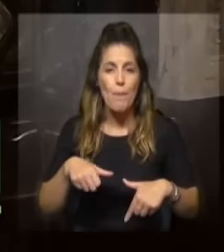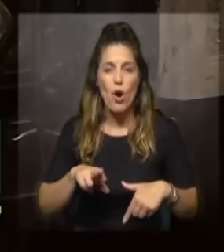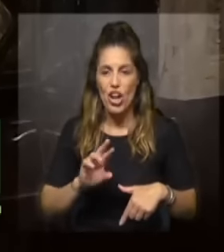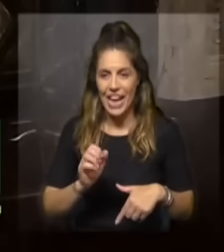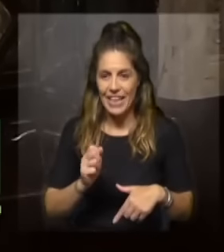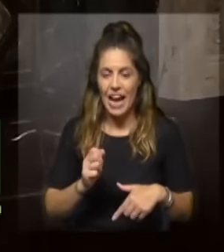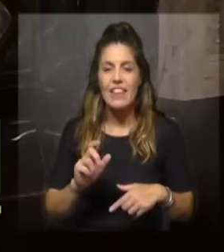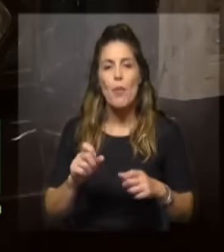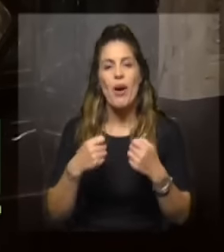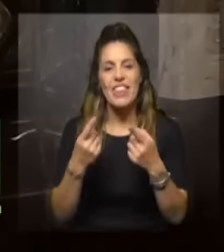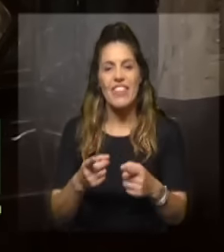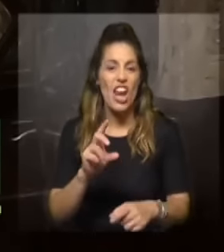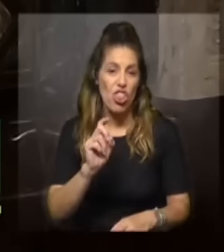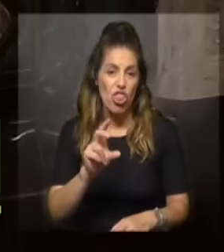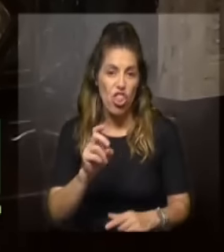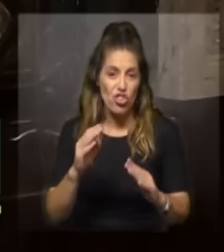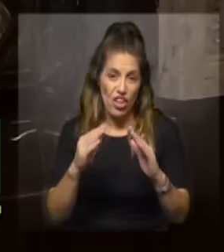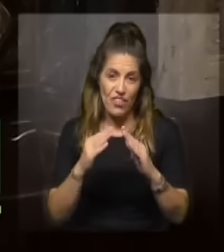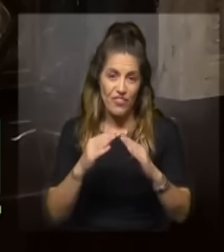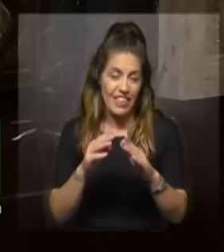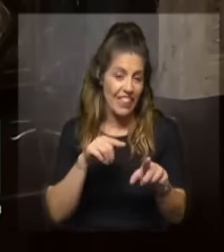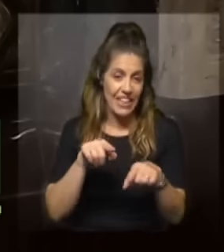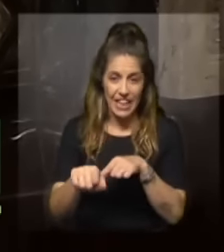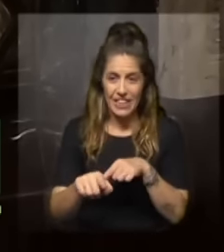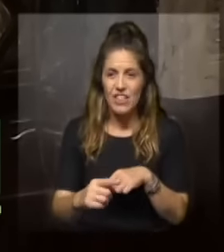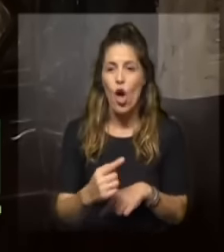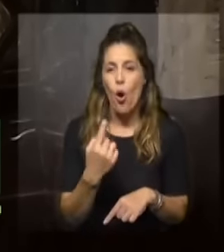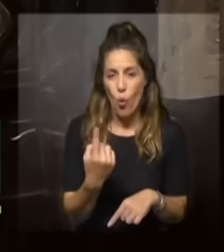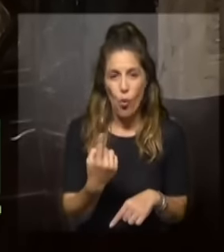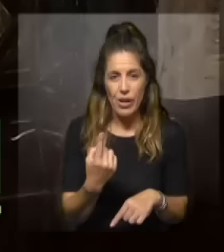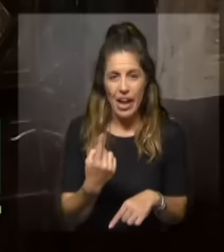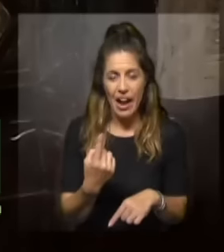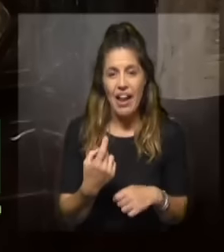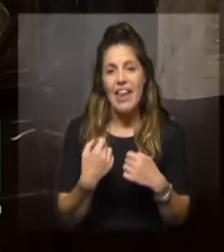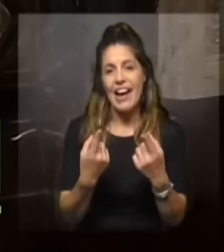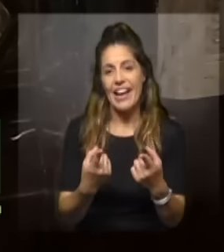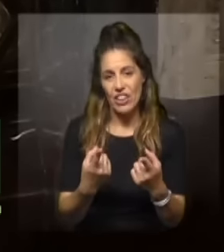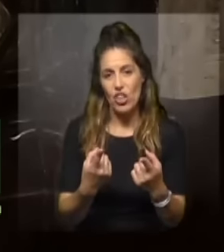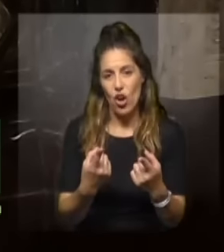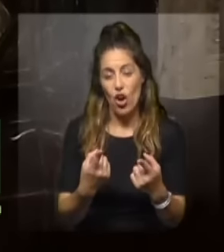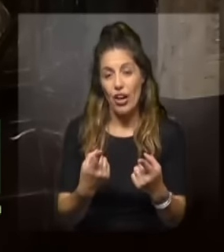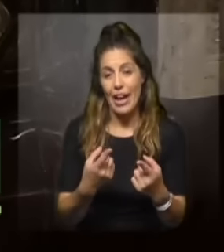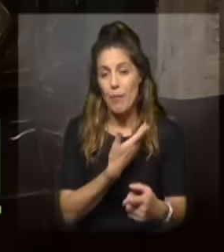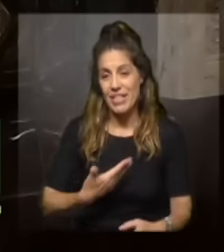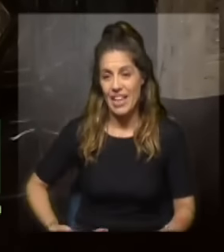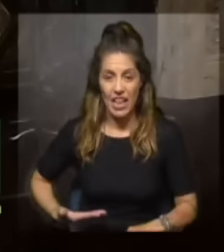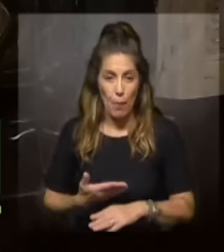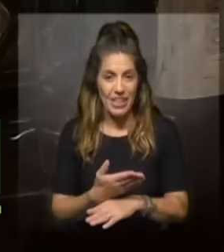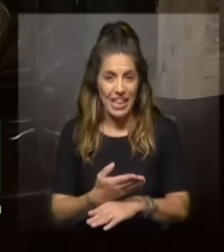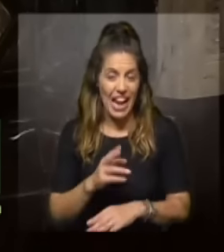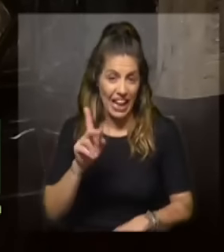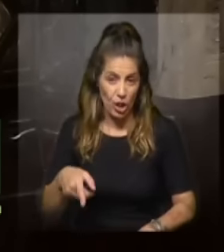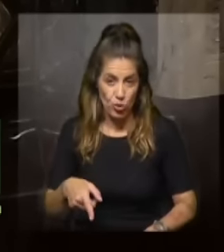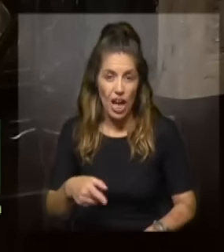adjudicación de 12 viviendas de manera directa una de ellas la recordaba y la que dio que el presidente le pidiera su renuncia a una militante